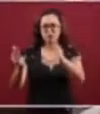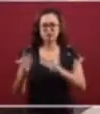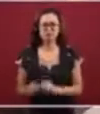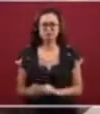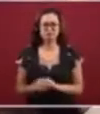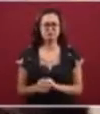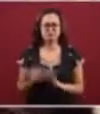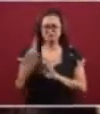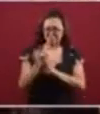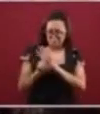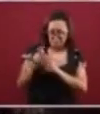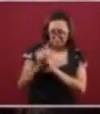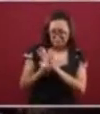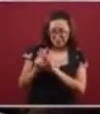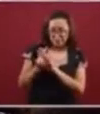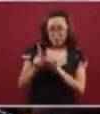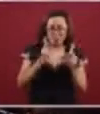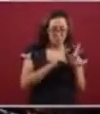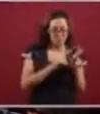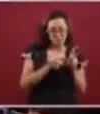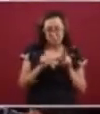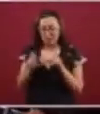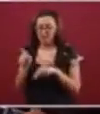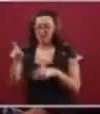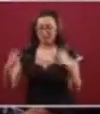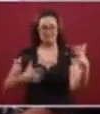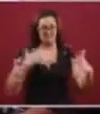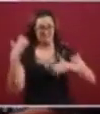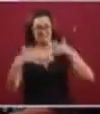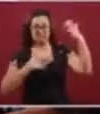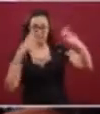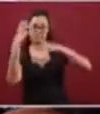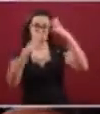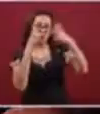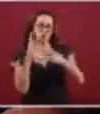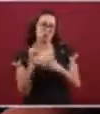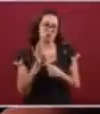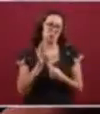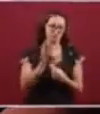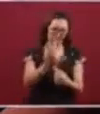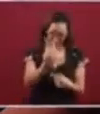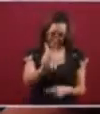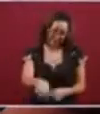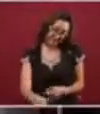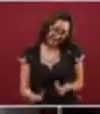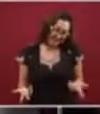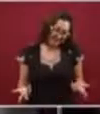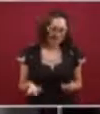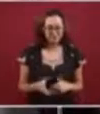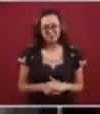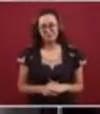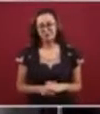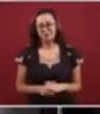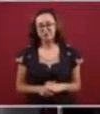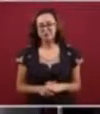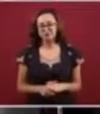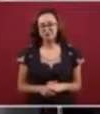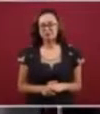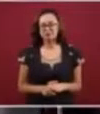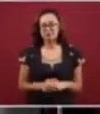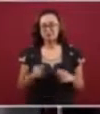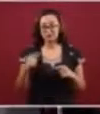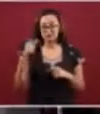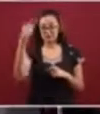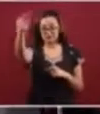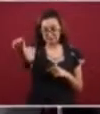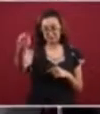está editado, no pasa la parte donde ella se puso agresiva también, ¿verdad? ¿Alguna otra pregunta? ¿Me permite ir atrás